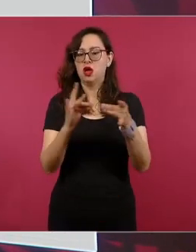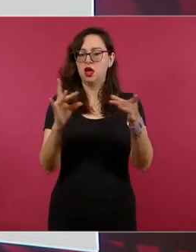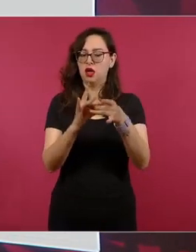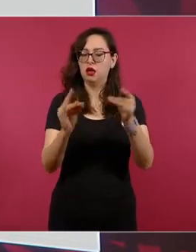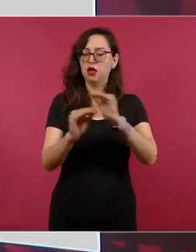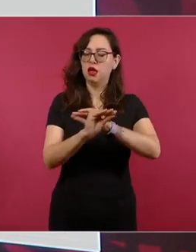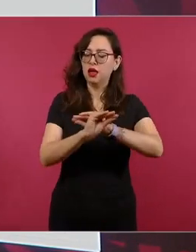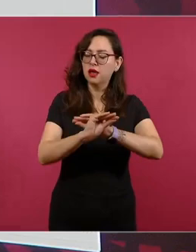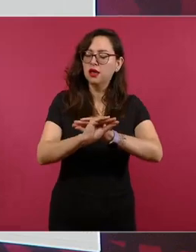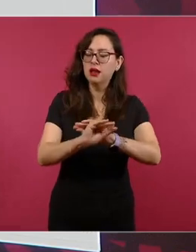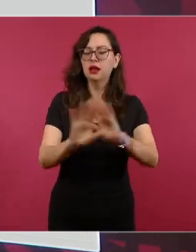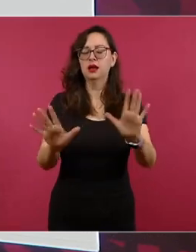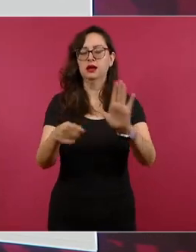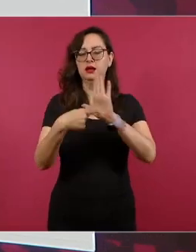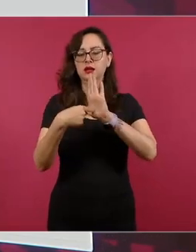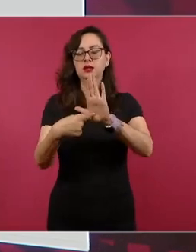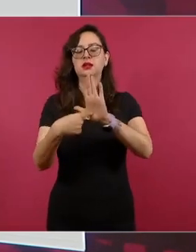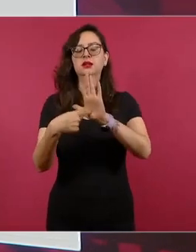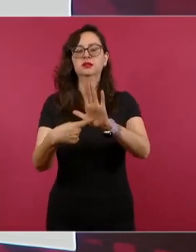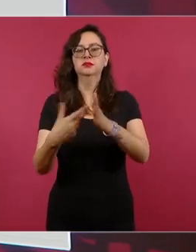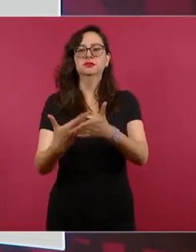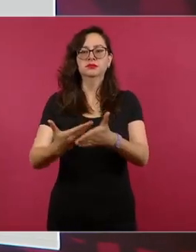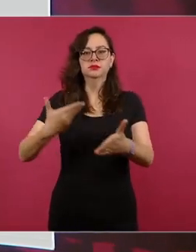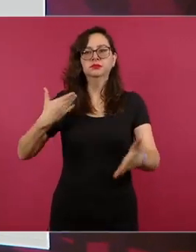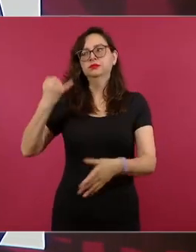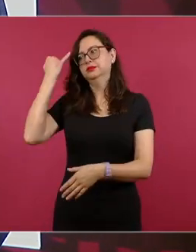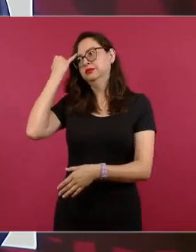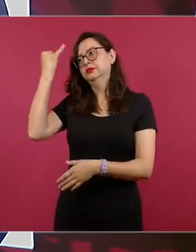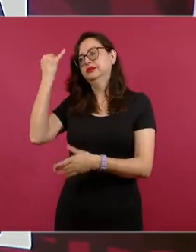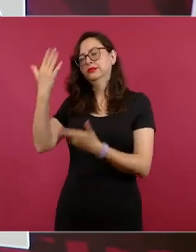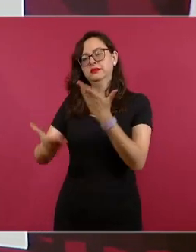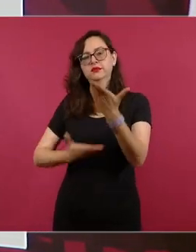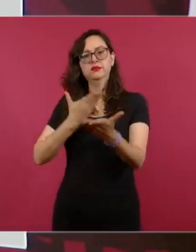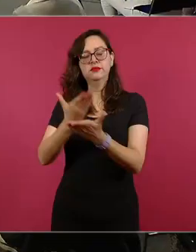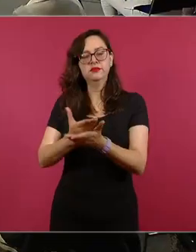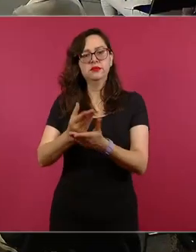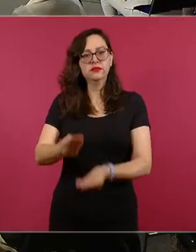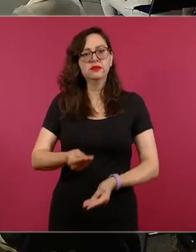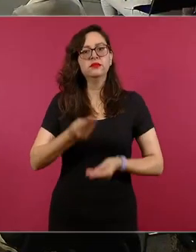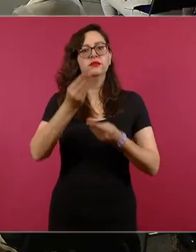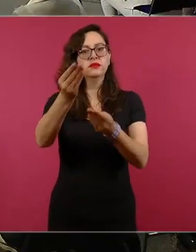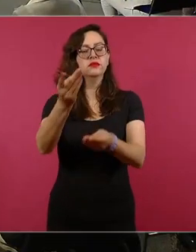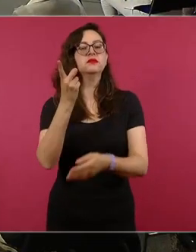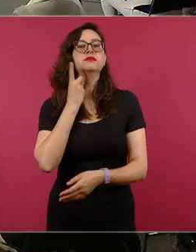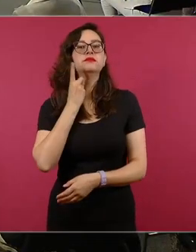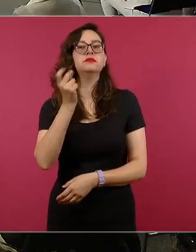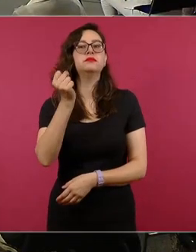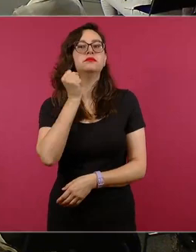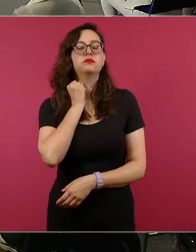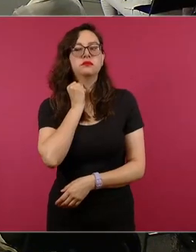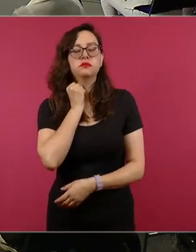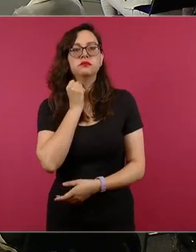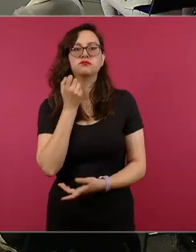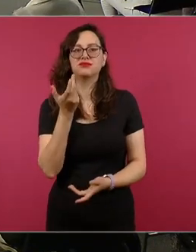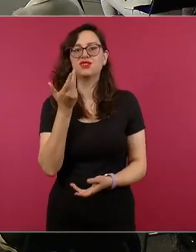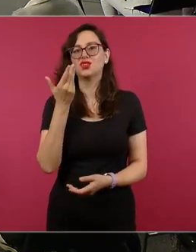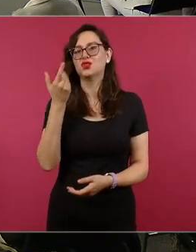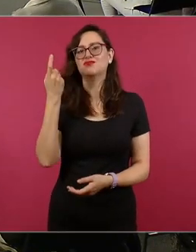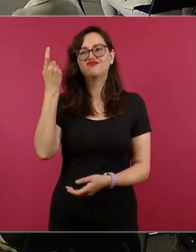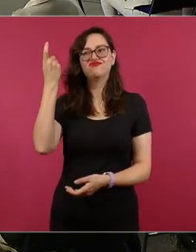que iba a generar cierta polémica,